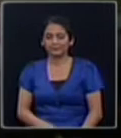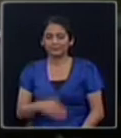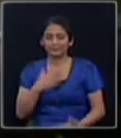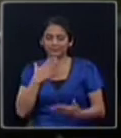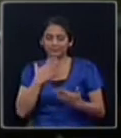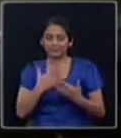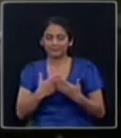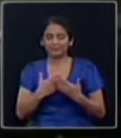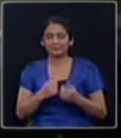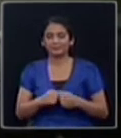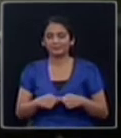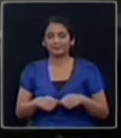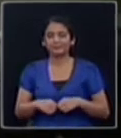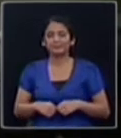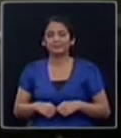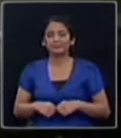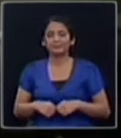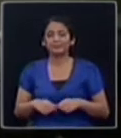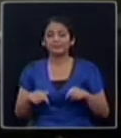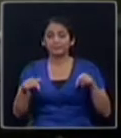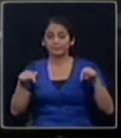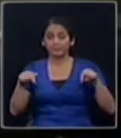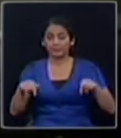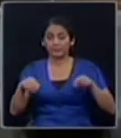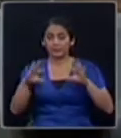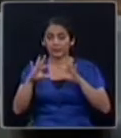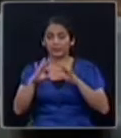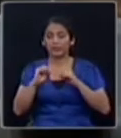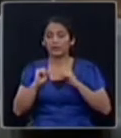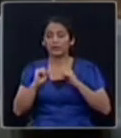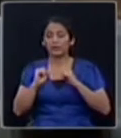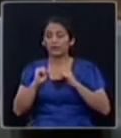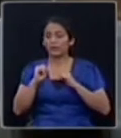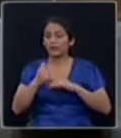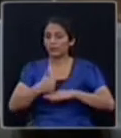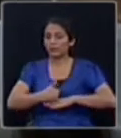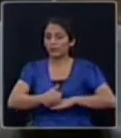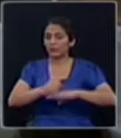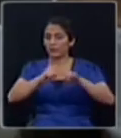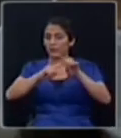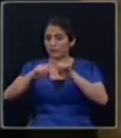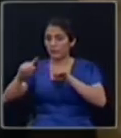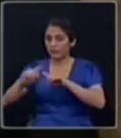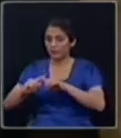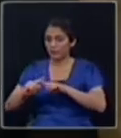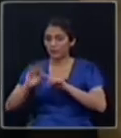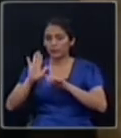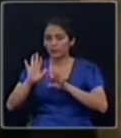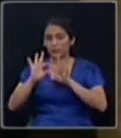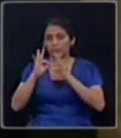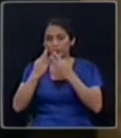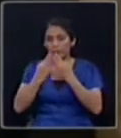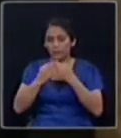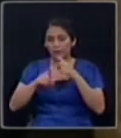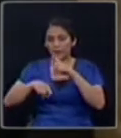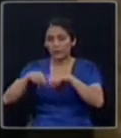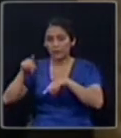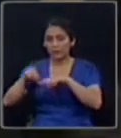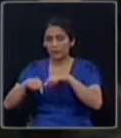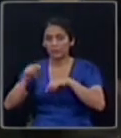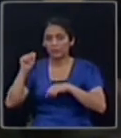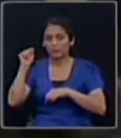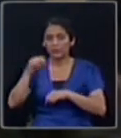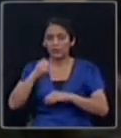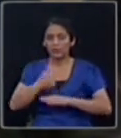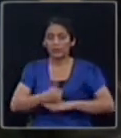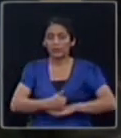Gracias, compañeros en estudios. Con la presencia de familiares, amigos y funcionarios, el presidente del Consejo Nacional Electoral, Juan Pablo Pozzo,